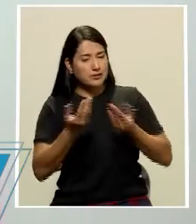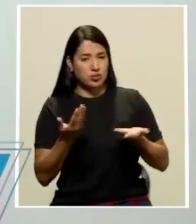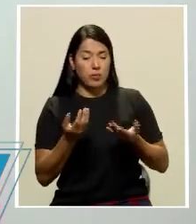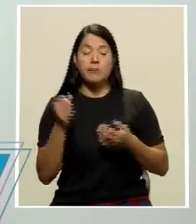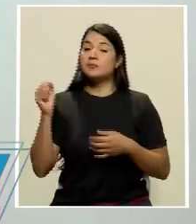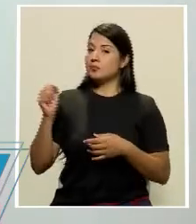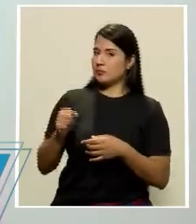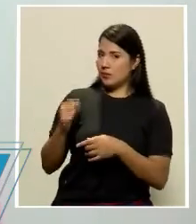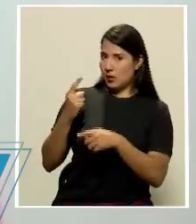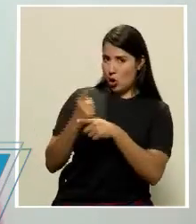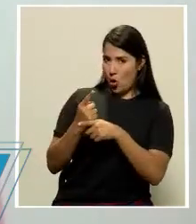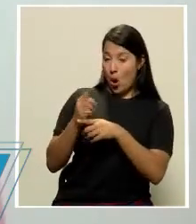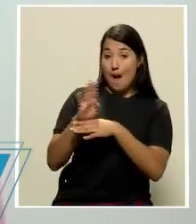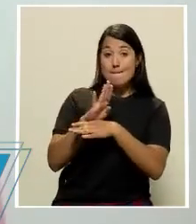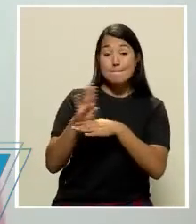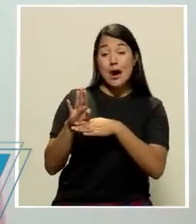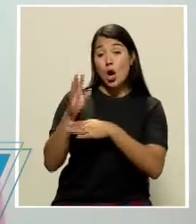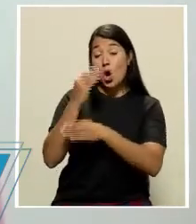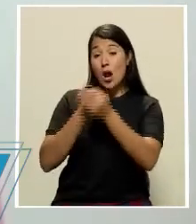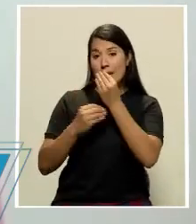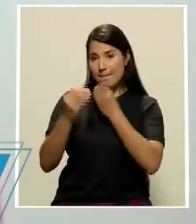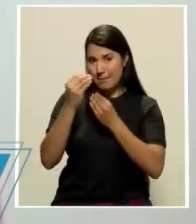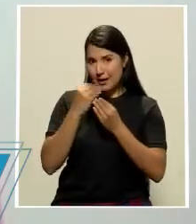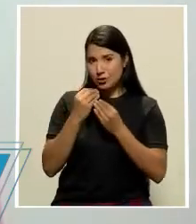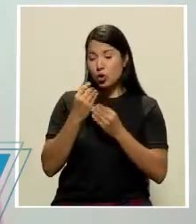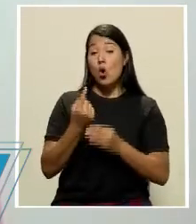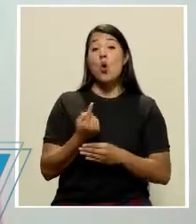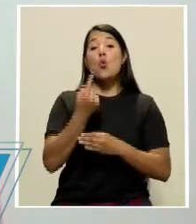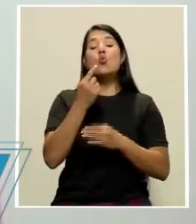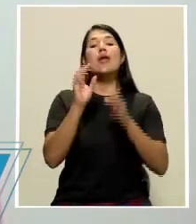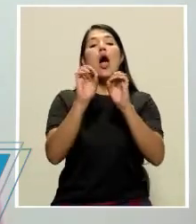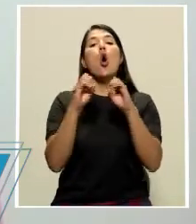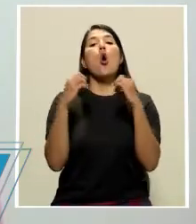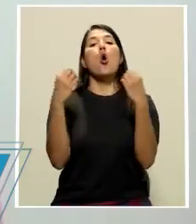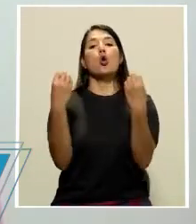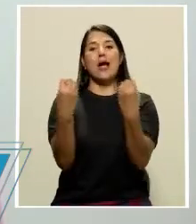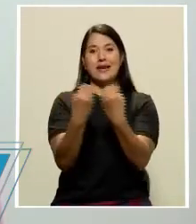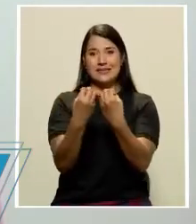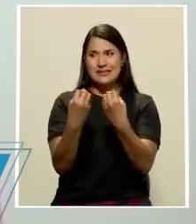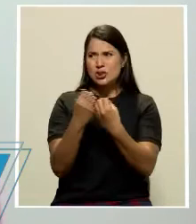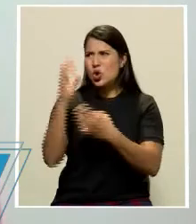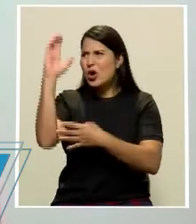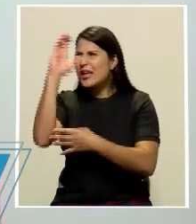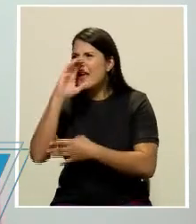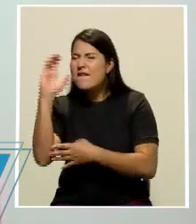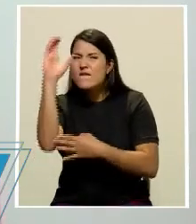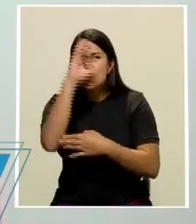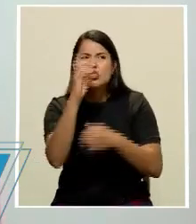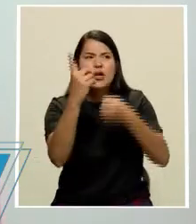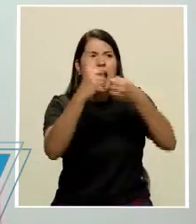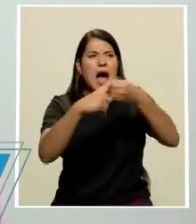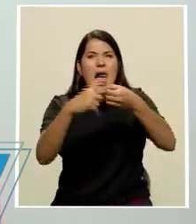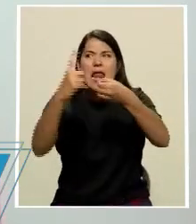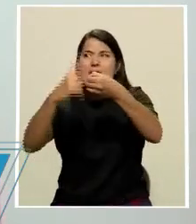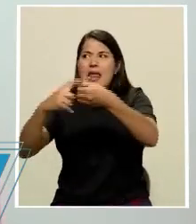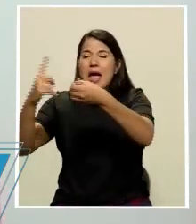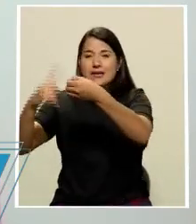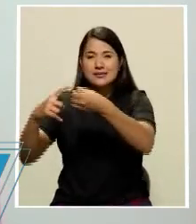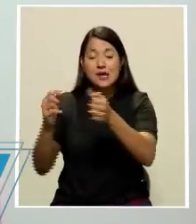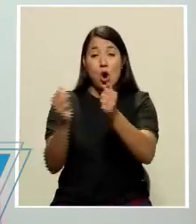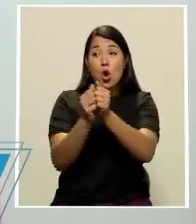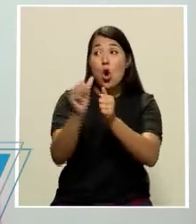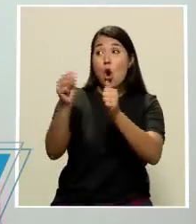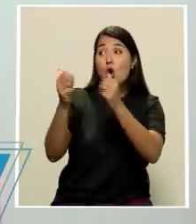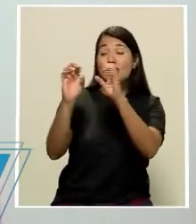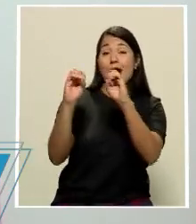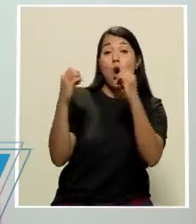Efectivamente, don Ernesto, el Banco de Alimentos es una organización que genera alianzas con otras organizaciones sociales